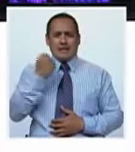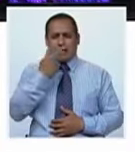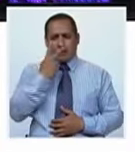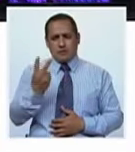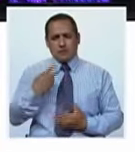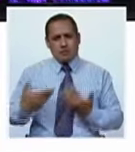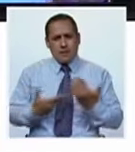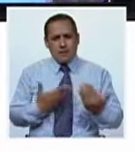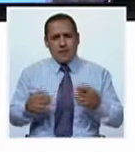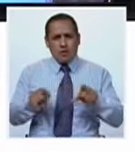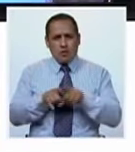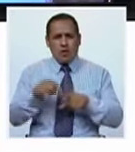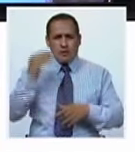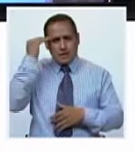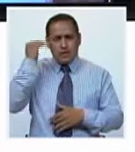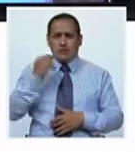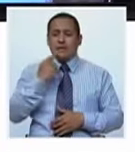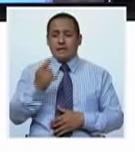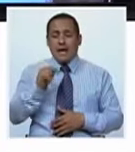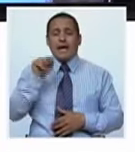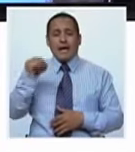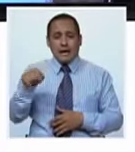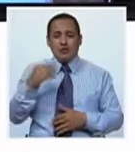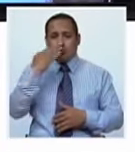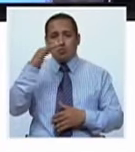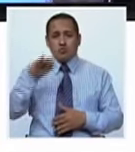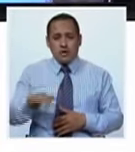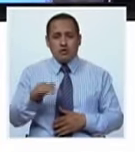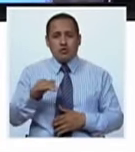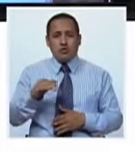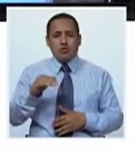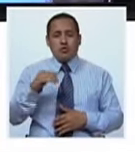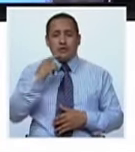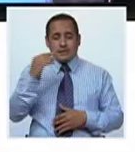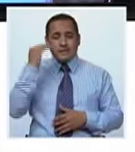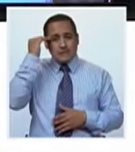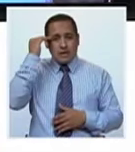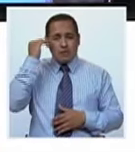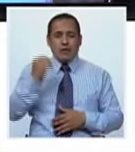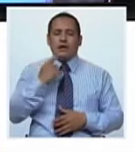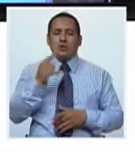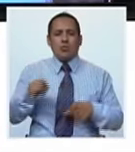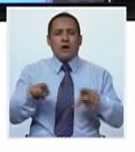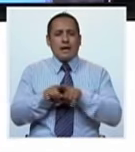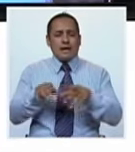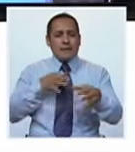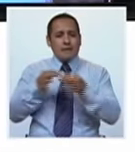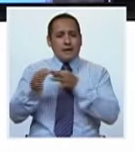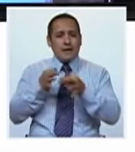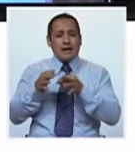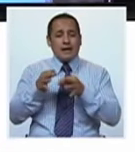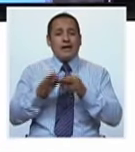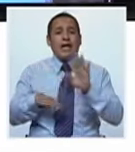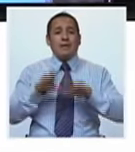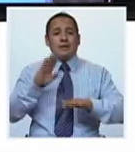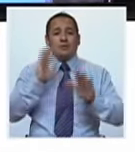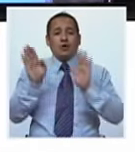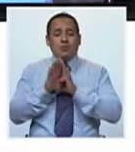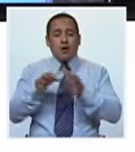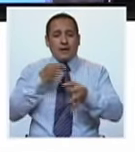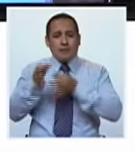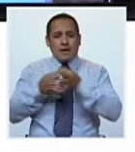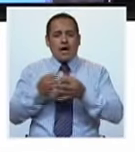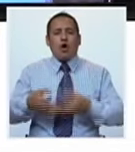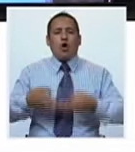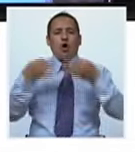ha visto otros bebés con síndrome de Down decir, este es un niño con síndrome de Down, sí es bueno saber que hay que, de